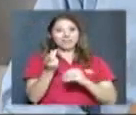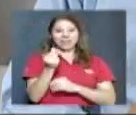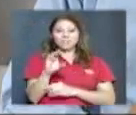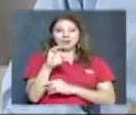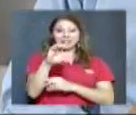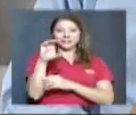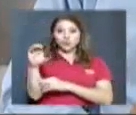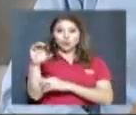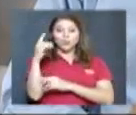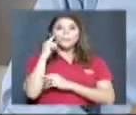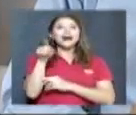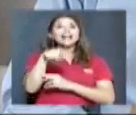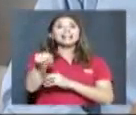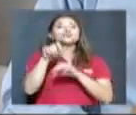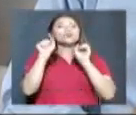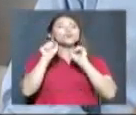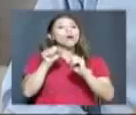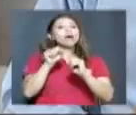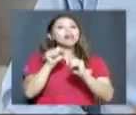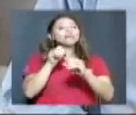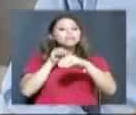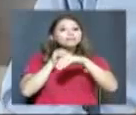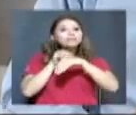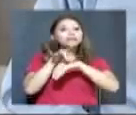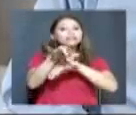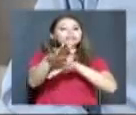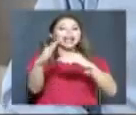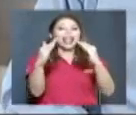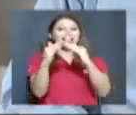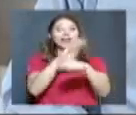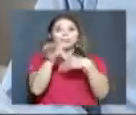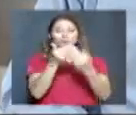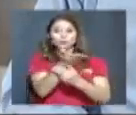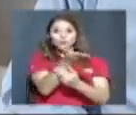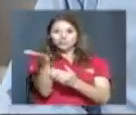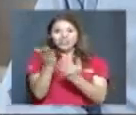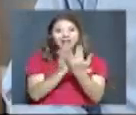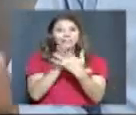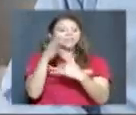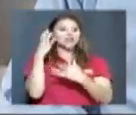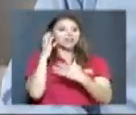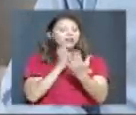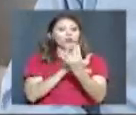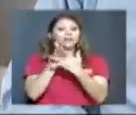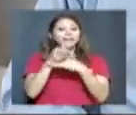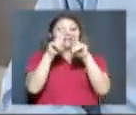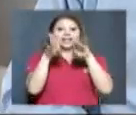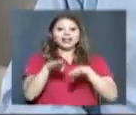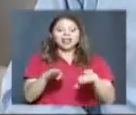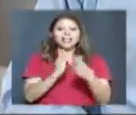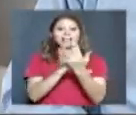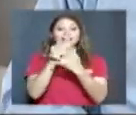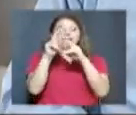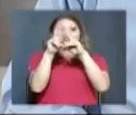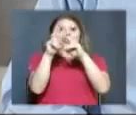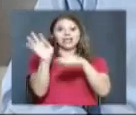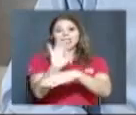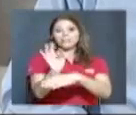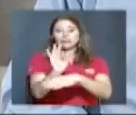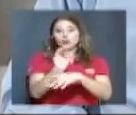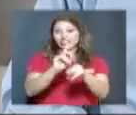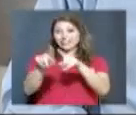la casa de cada uno de los ciudadanos, sea a través de la radio o de la televisión o inclusive a través de internet, otros medios de comunicación que